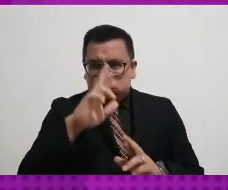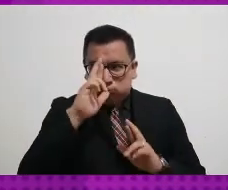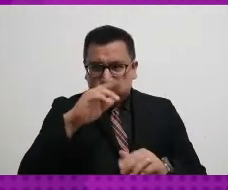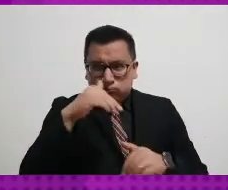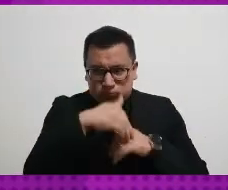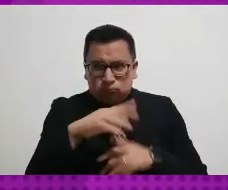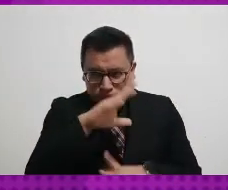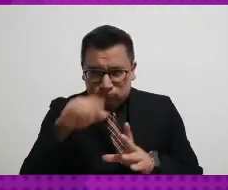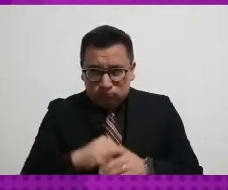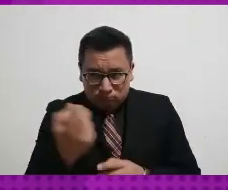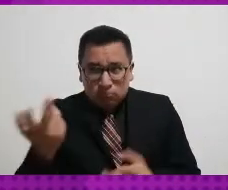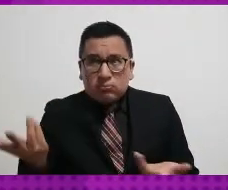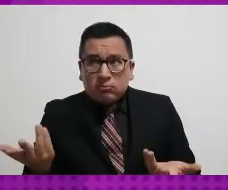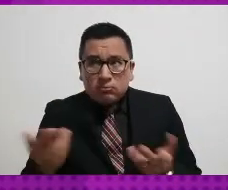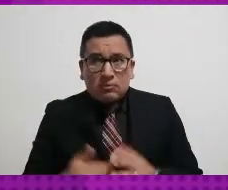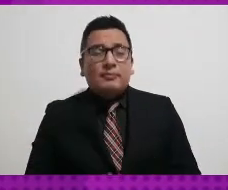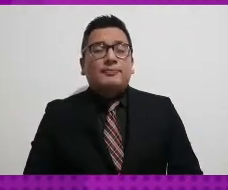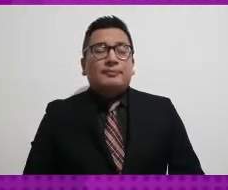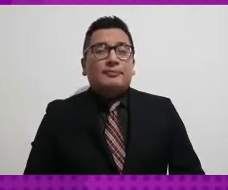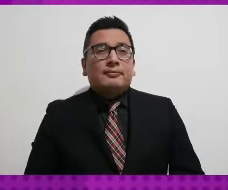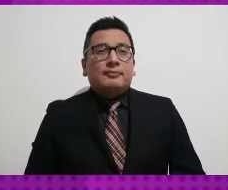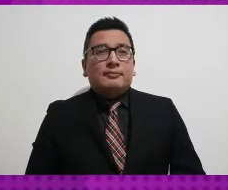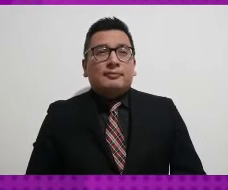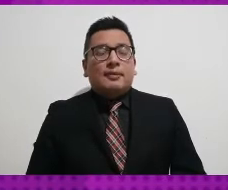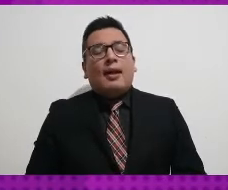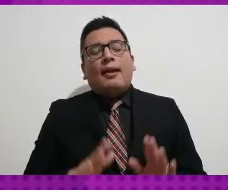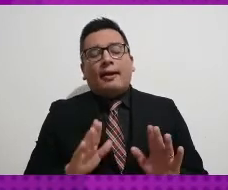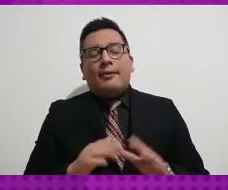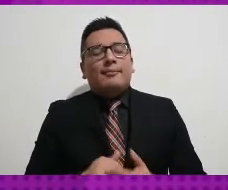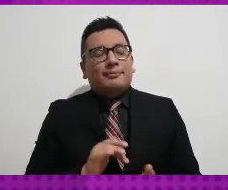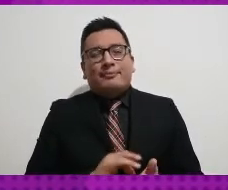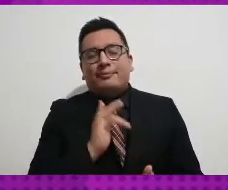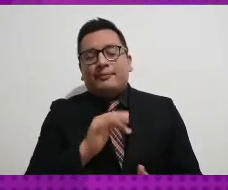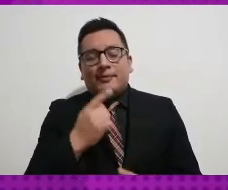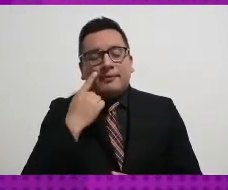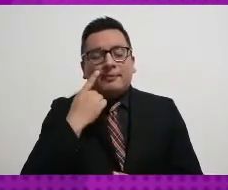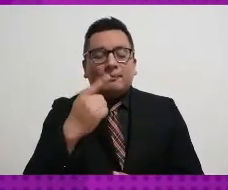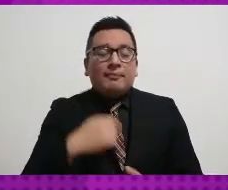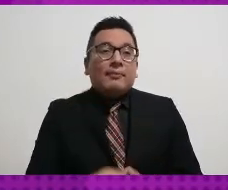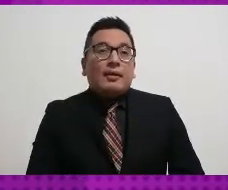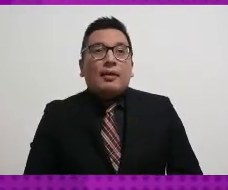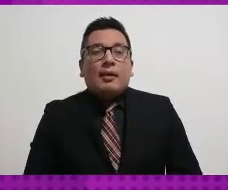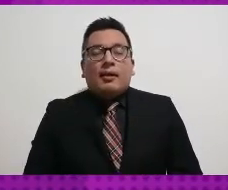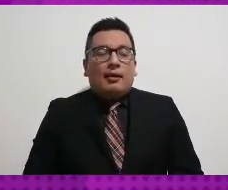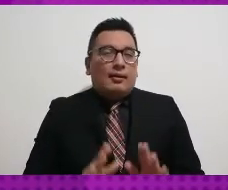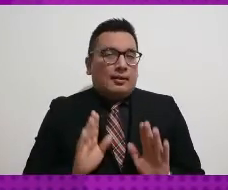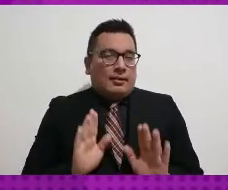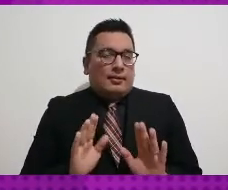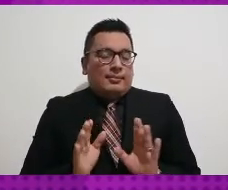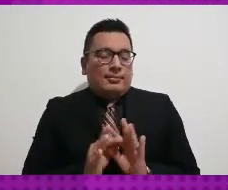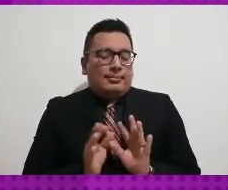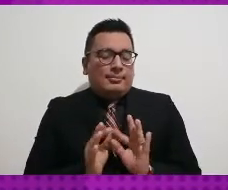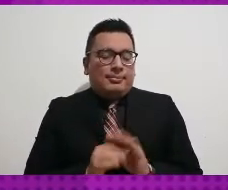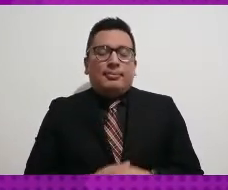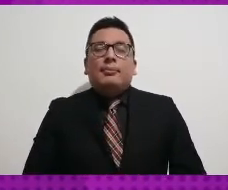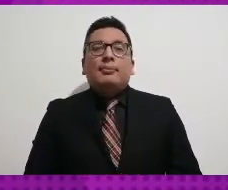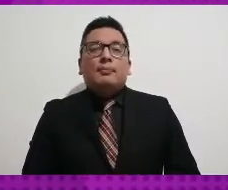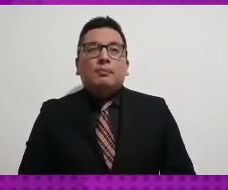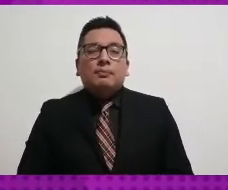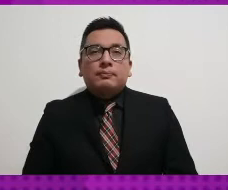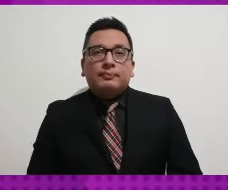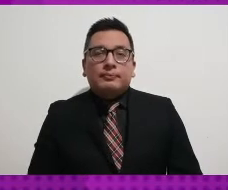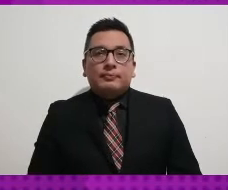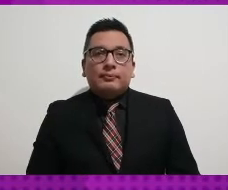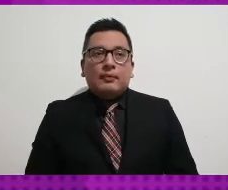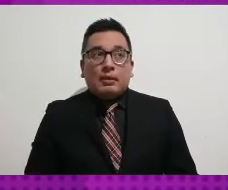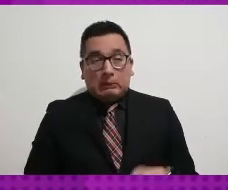partidos políticos, por favor. Gracias. Bueno, mira, definitivamente hago un pequeño paréntesis para compartir con